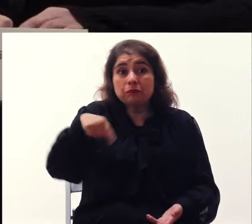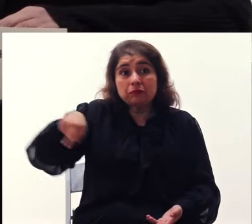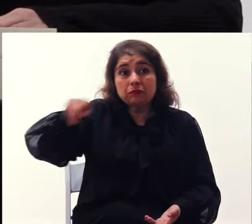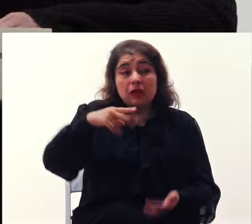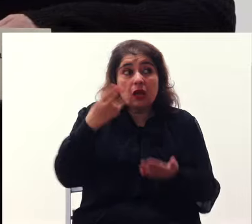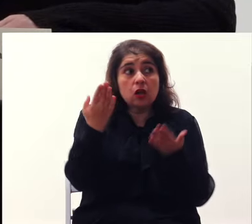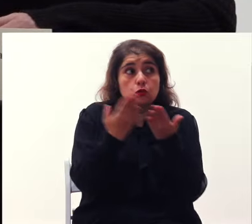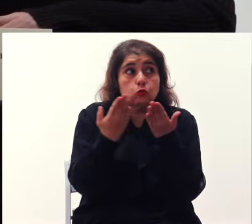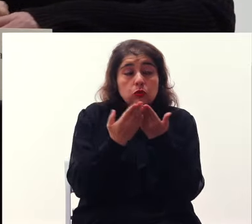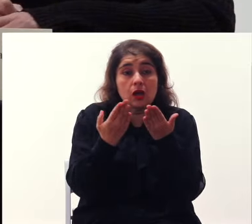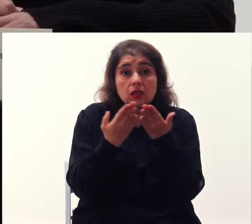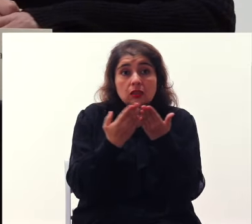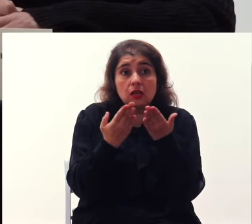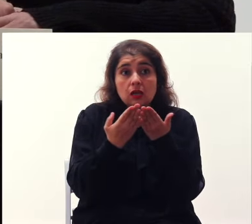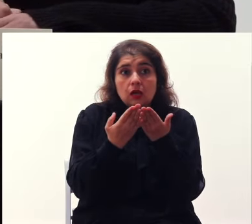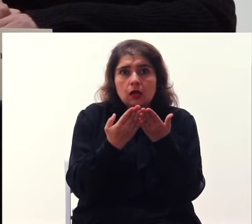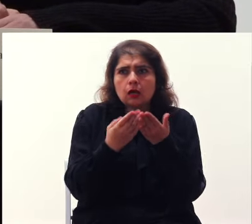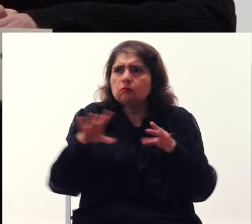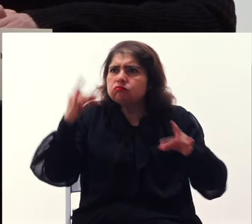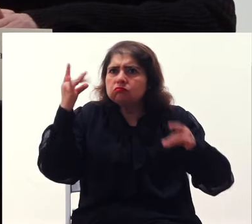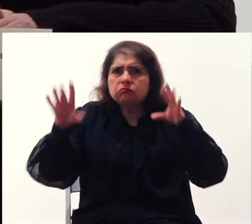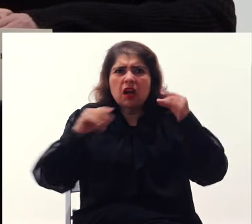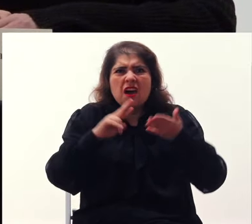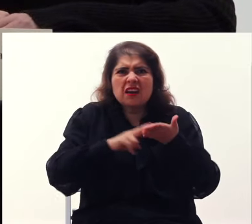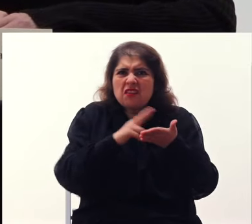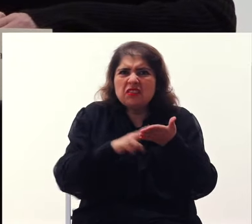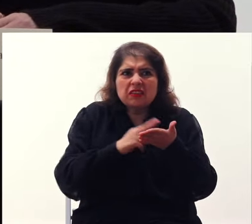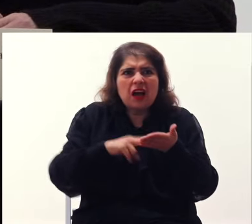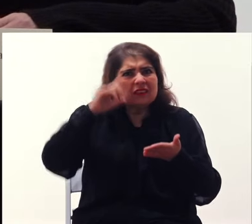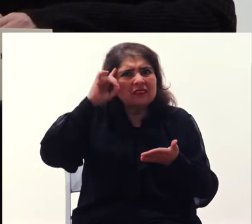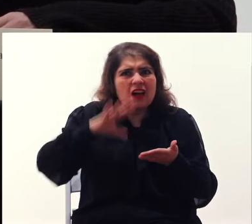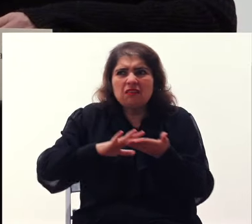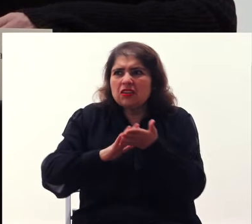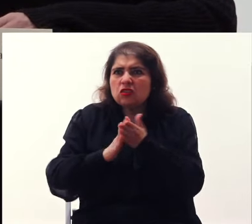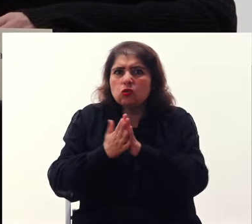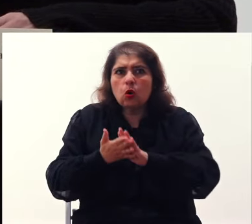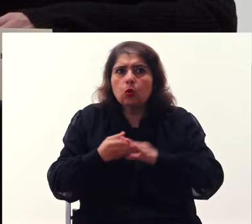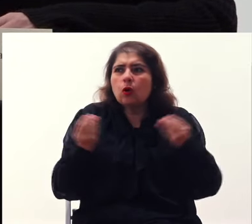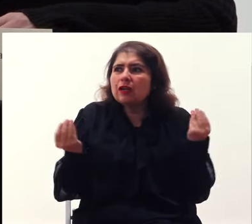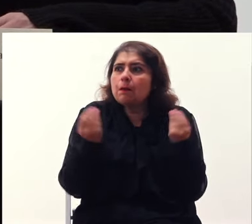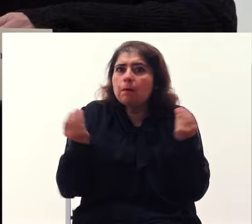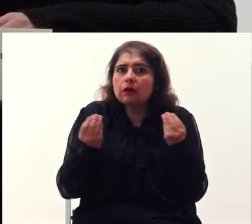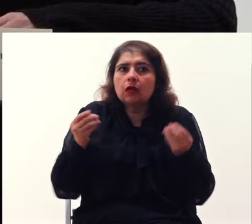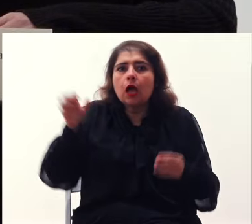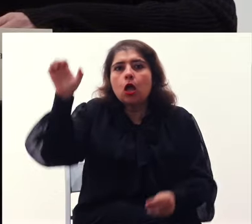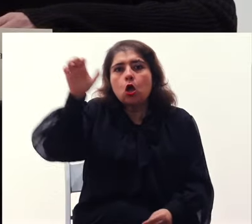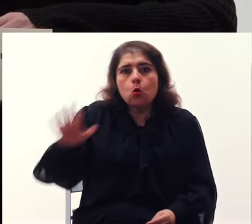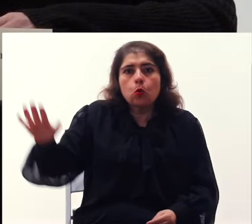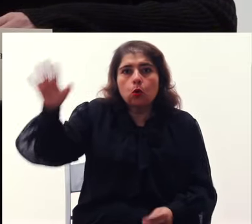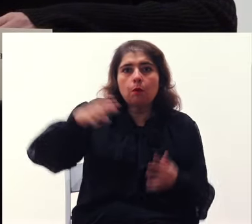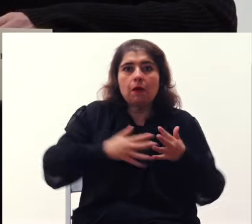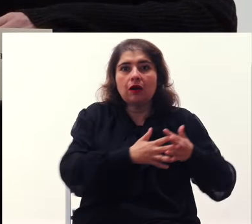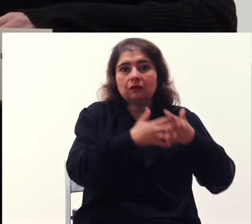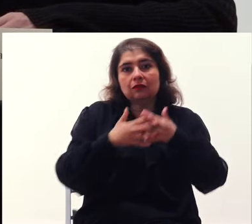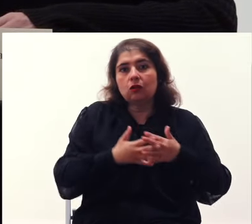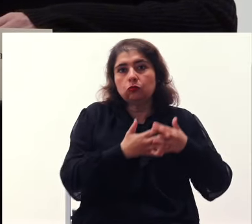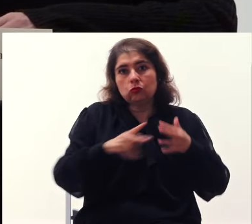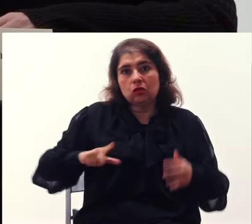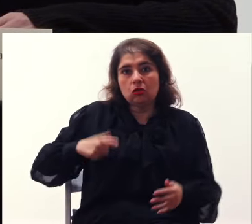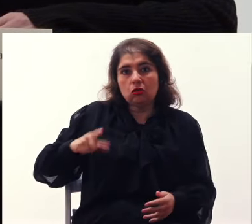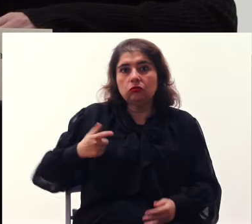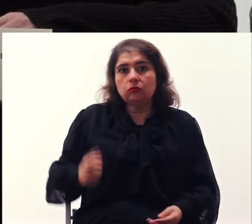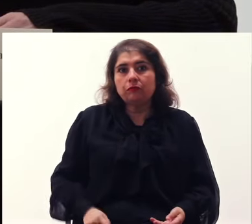estos tipos, los estudiantes, se conseguían revistas donde se enteraban de todo lo que estaba pasando en Europa